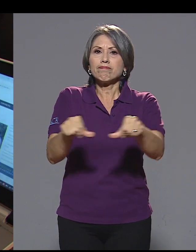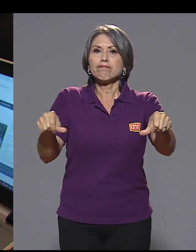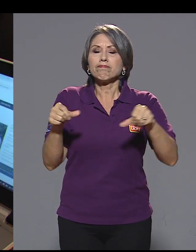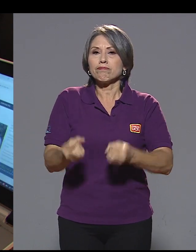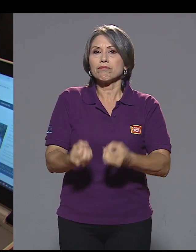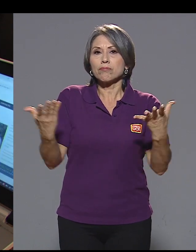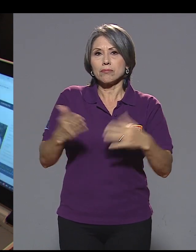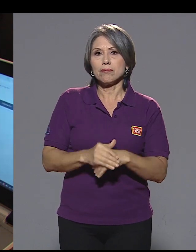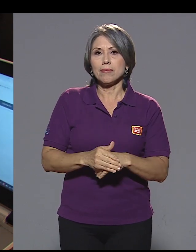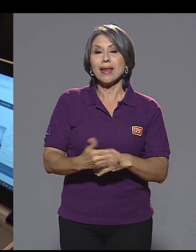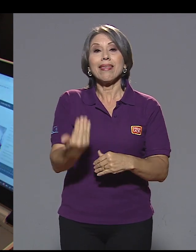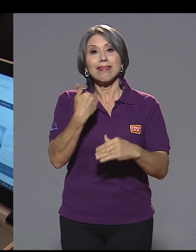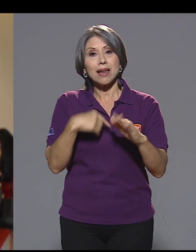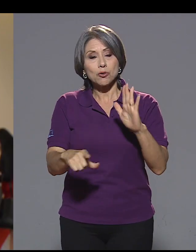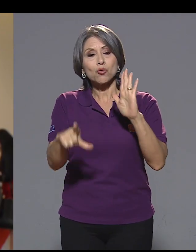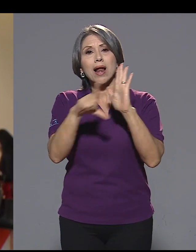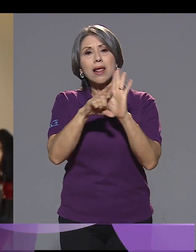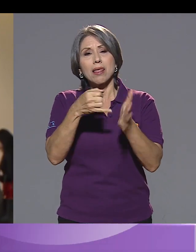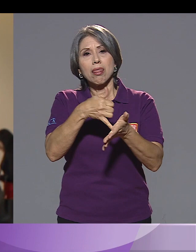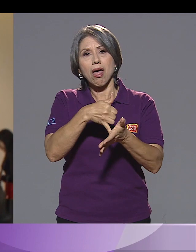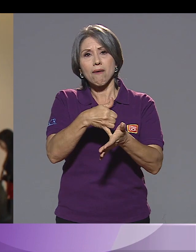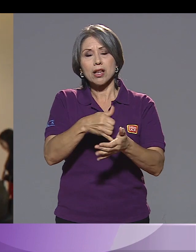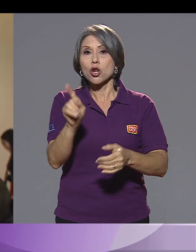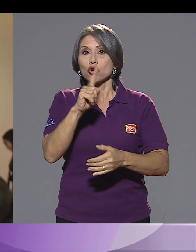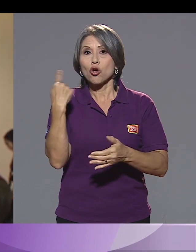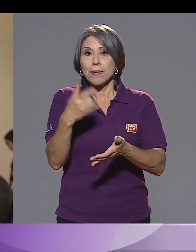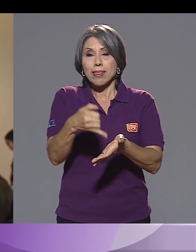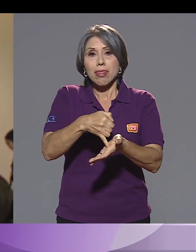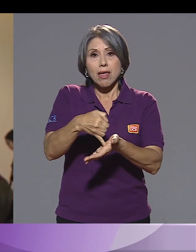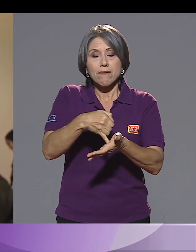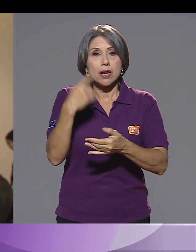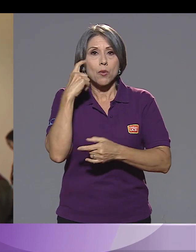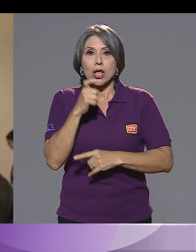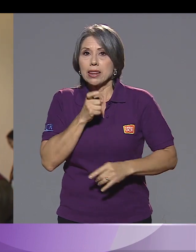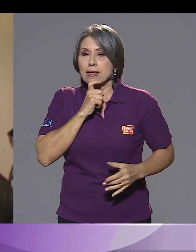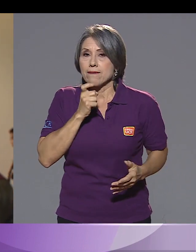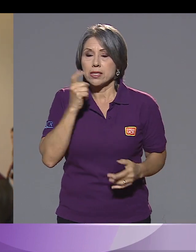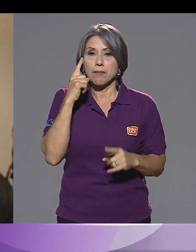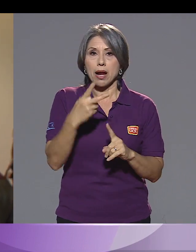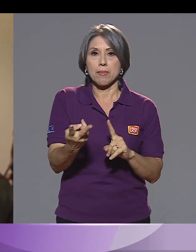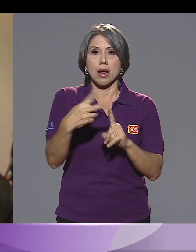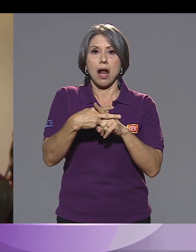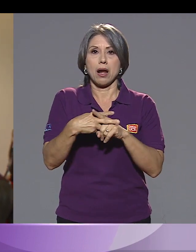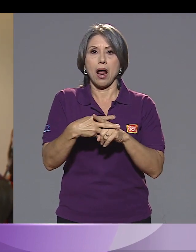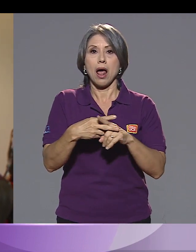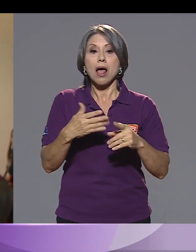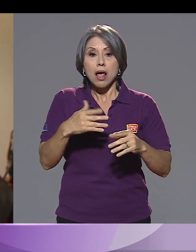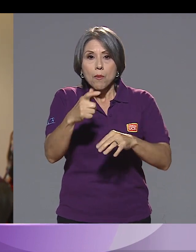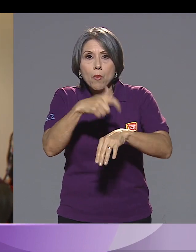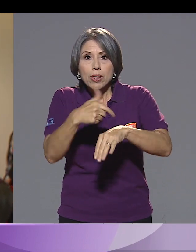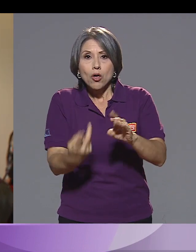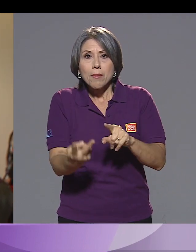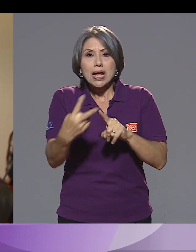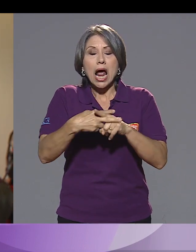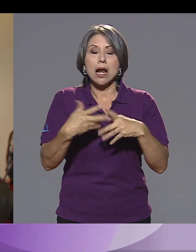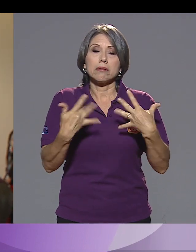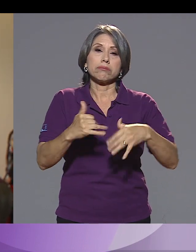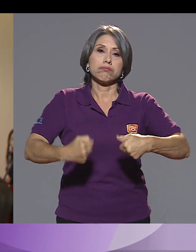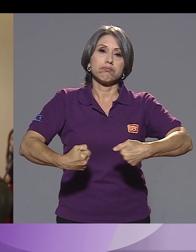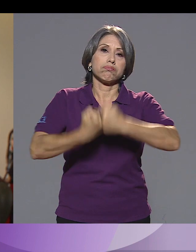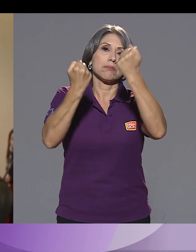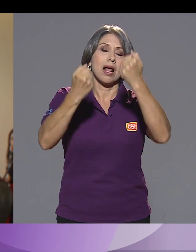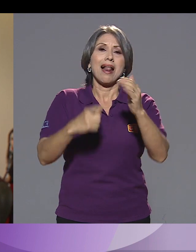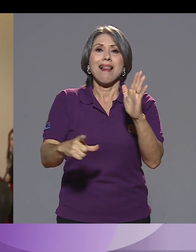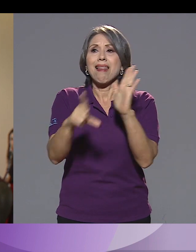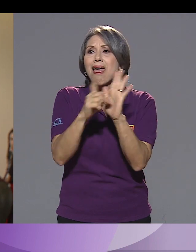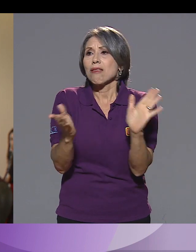sector público? Que tenemos una ley bastante débil, no solo débil por la dificultad que hemos tenido en aplicarla, sino que aplicarla ha sido todo un reto. La ley no